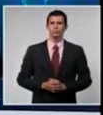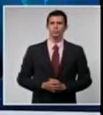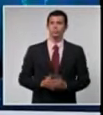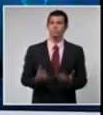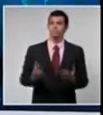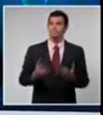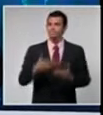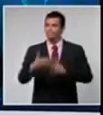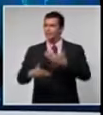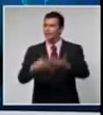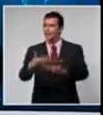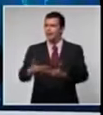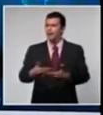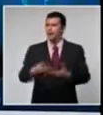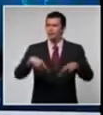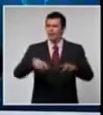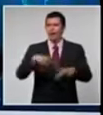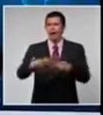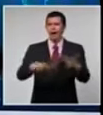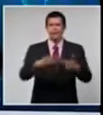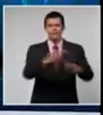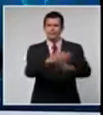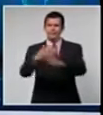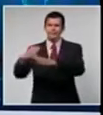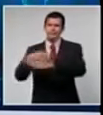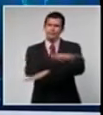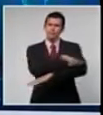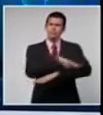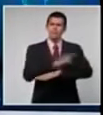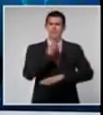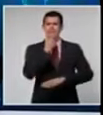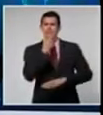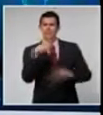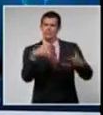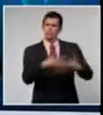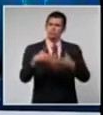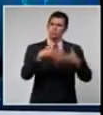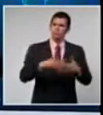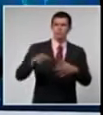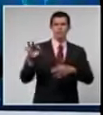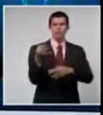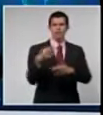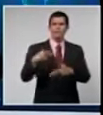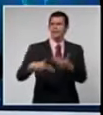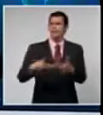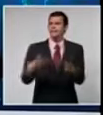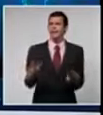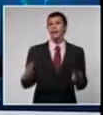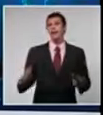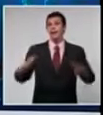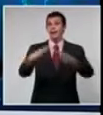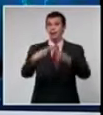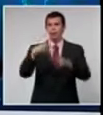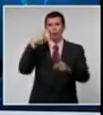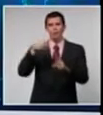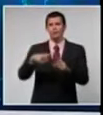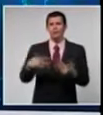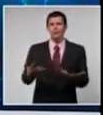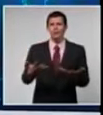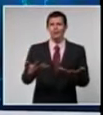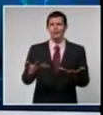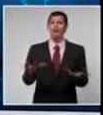desarrollarán diversos eventos en Grecia, Estados Unidos, Francia y otros países en apoyo a la campaña internacional que solicita el Nobel de la